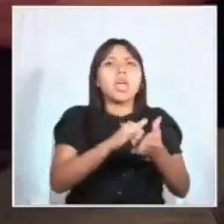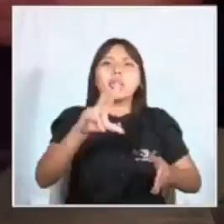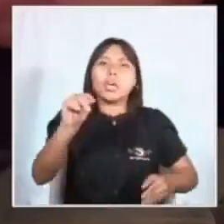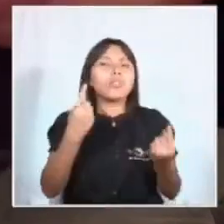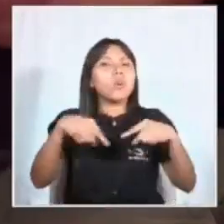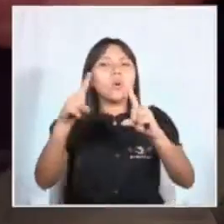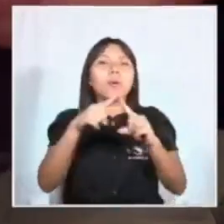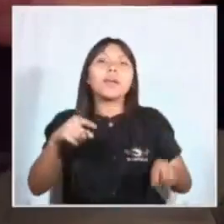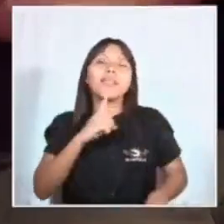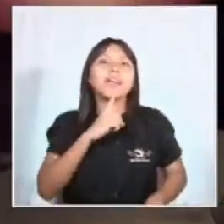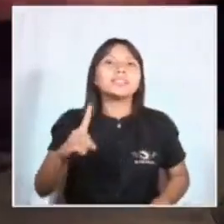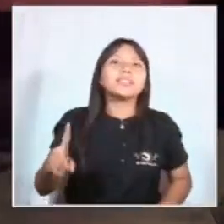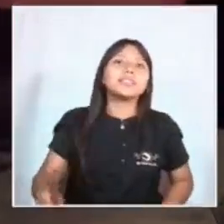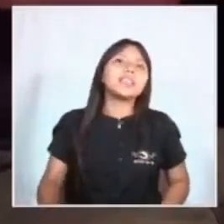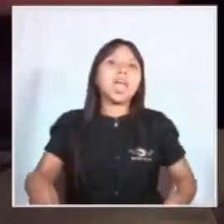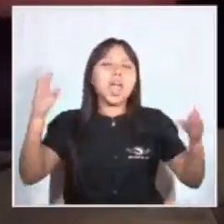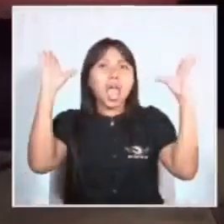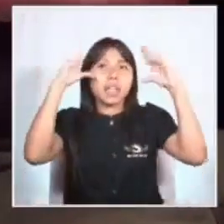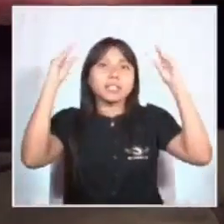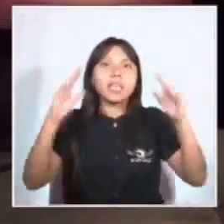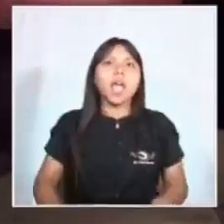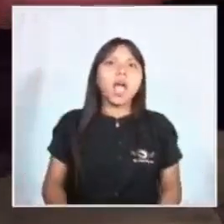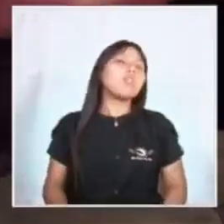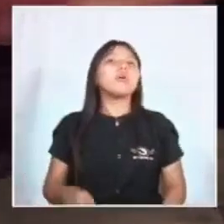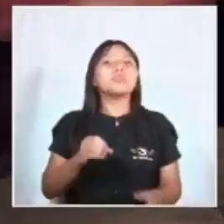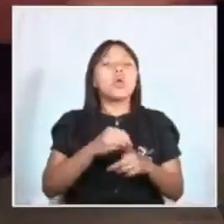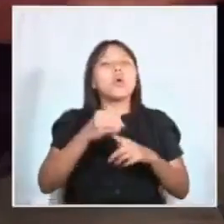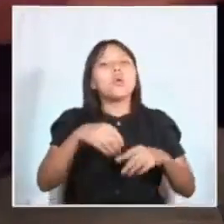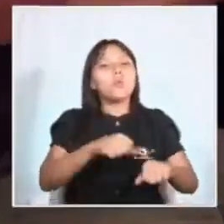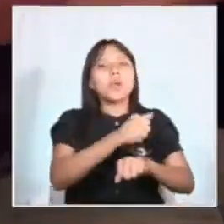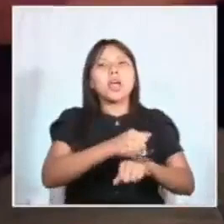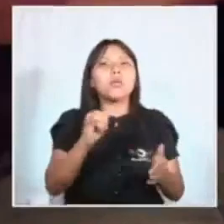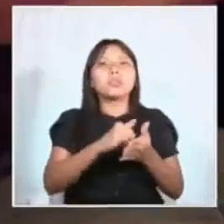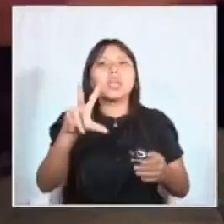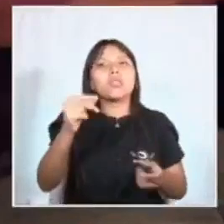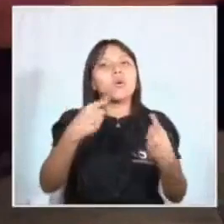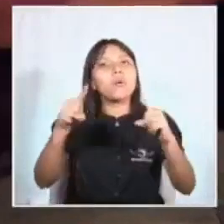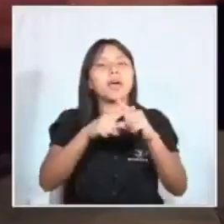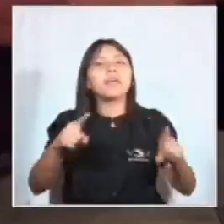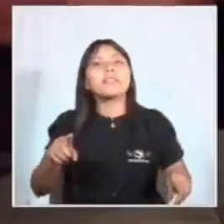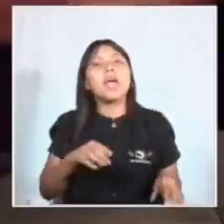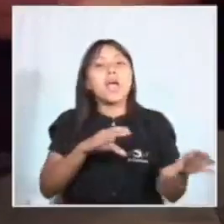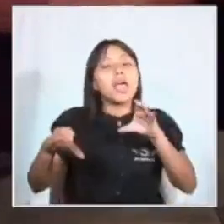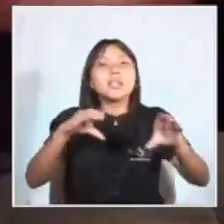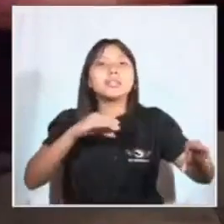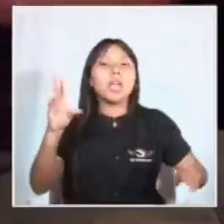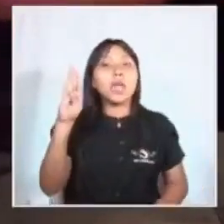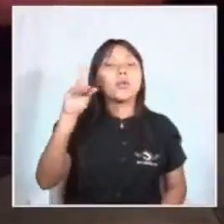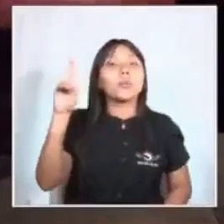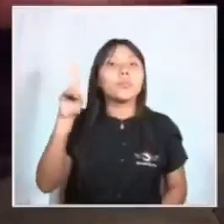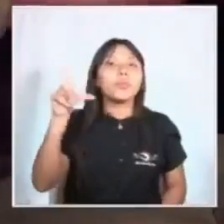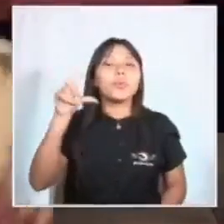adoctrinados, que no van a ser marcados, que no les van a hacer bullying. Oh, todo lo que estás